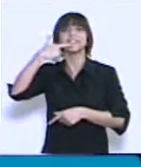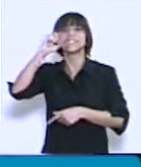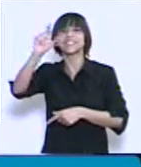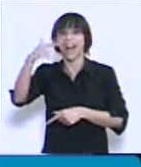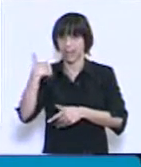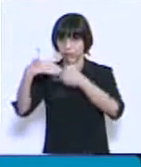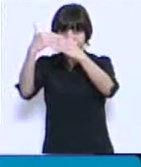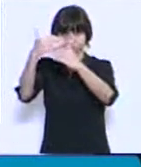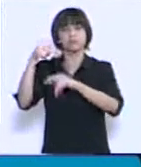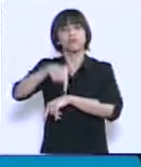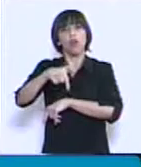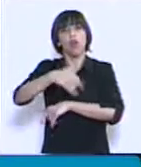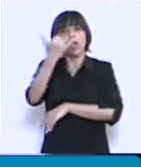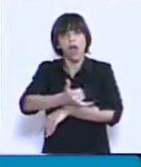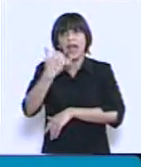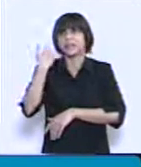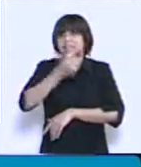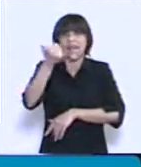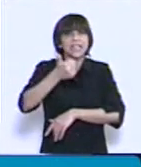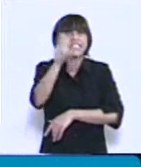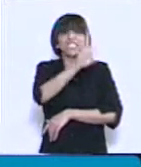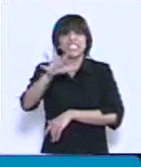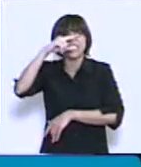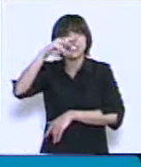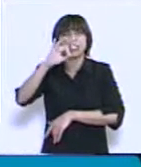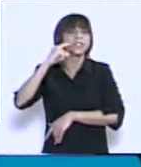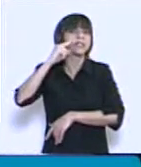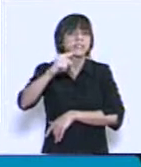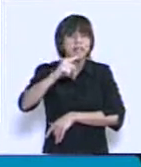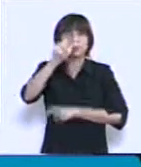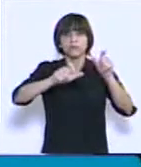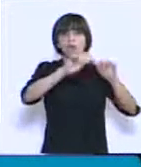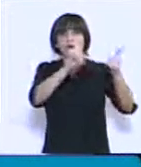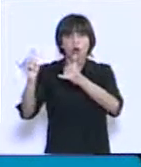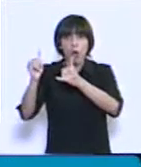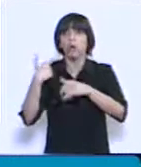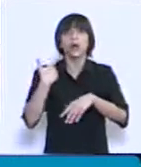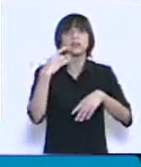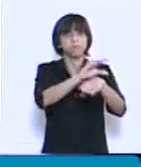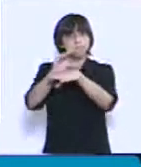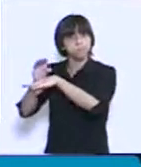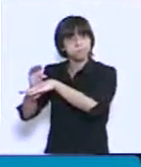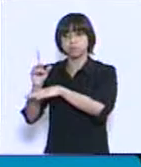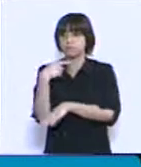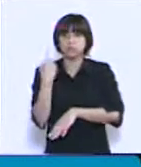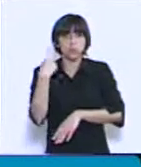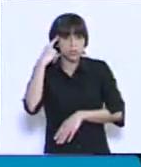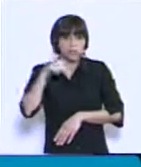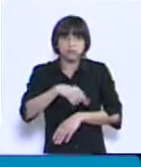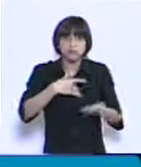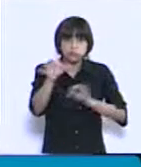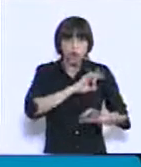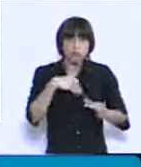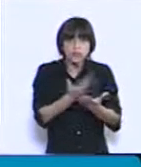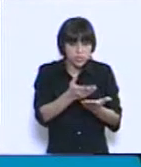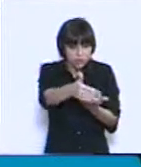casi 570.000 jóvenes que perciben plan Progresar. No entendemos por qué no está consagrado en el